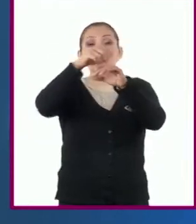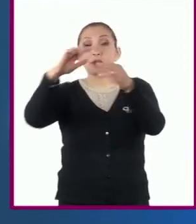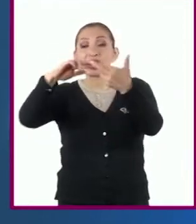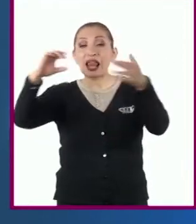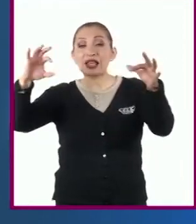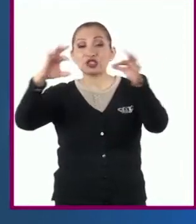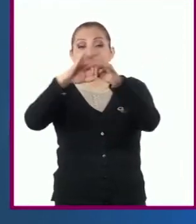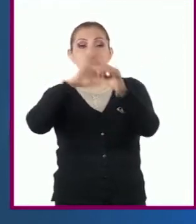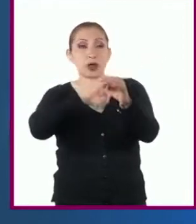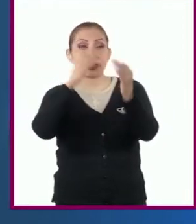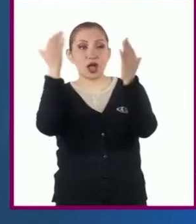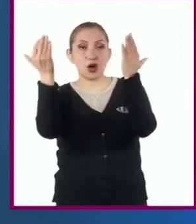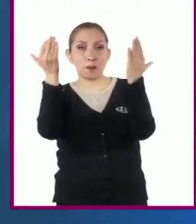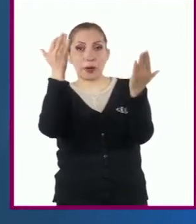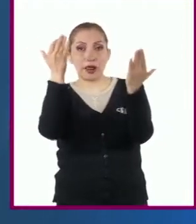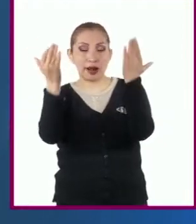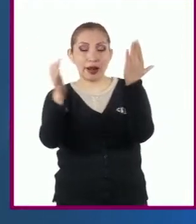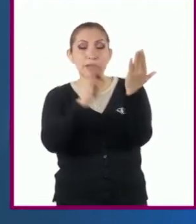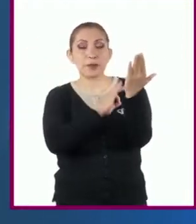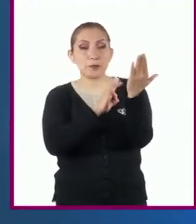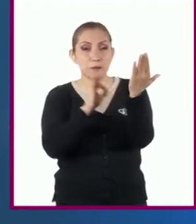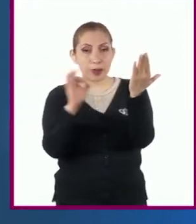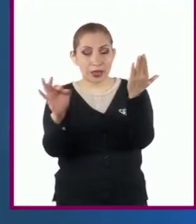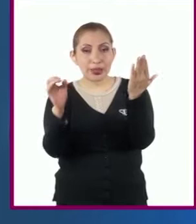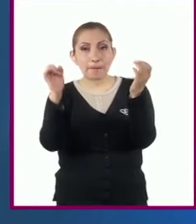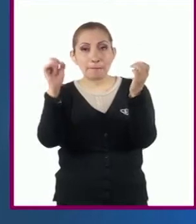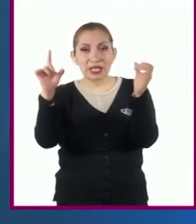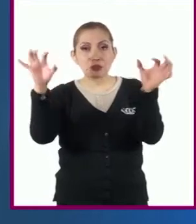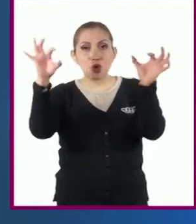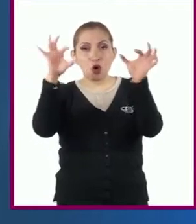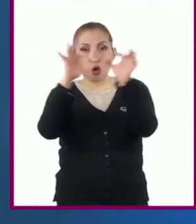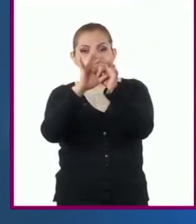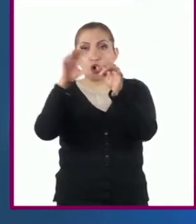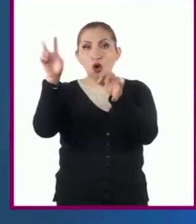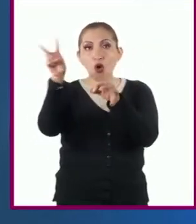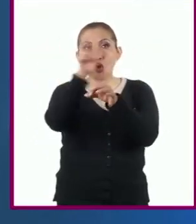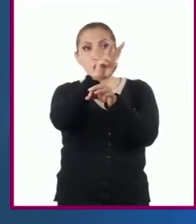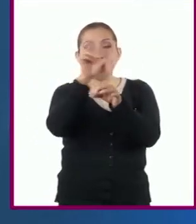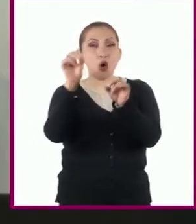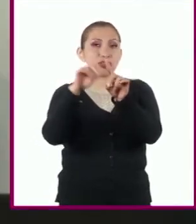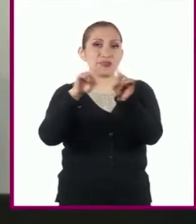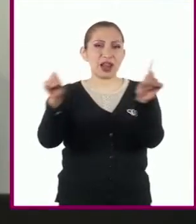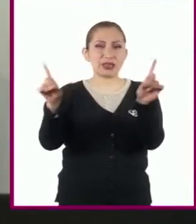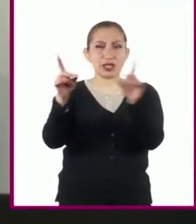son comparables y que pueden ser de la misma naturaleza o no.